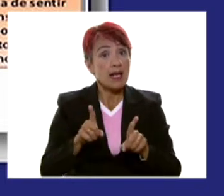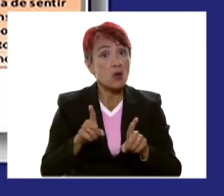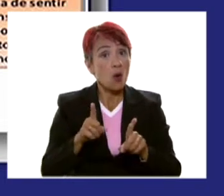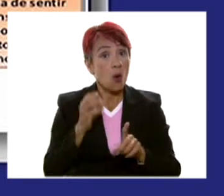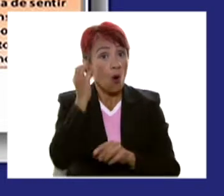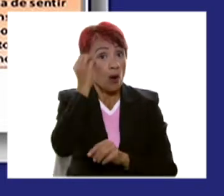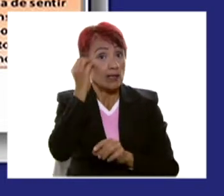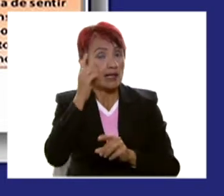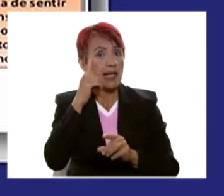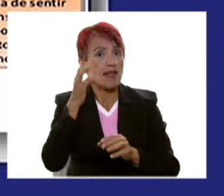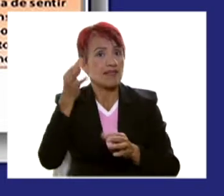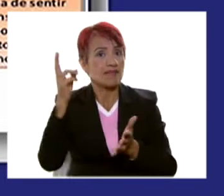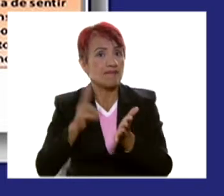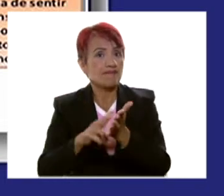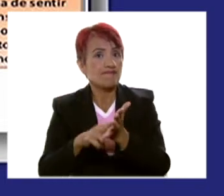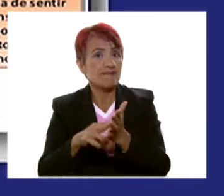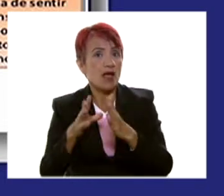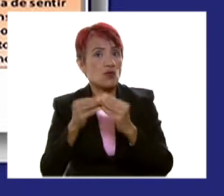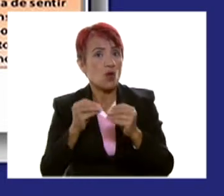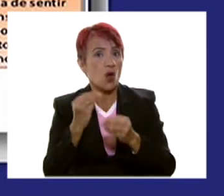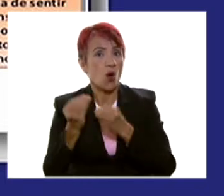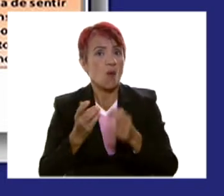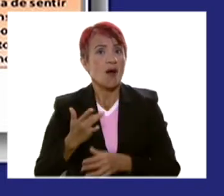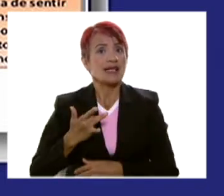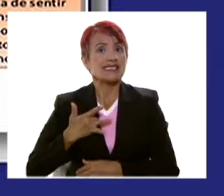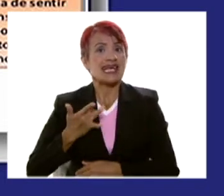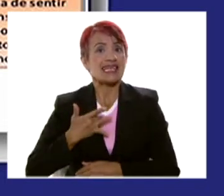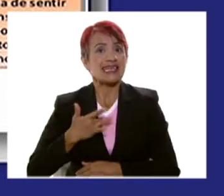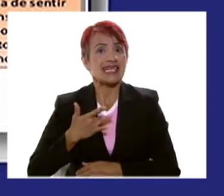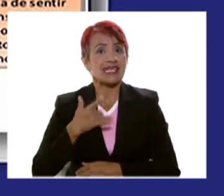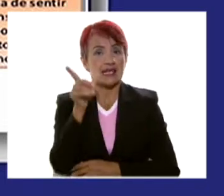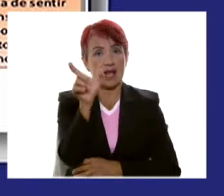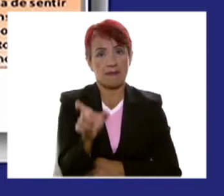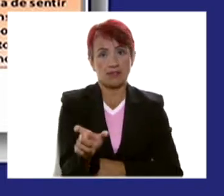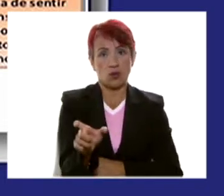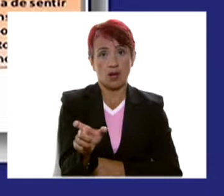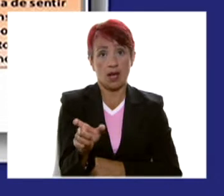que es subjetiva, es relativo a la forma de sentir o pensar del sujeto